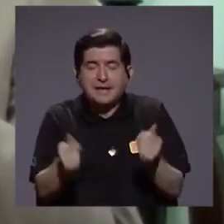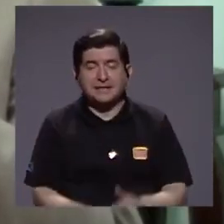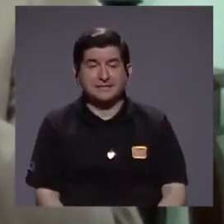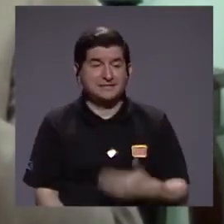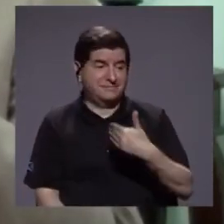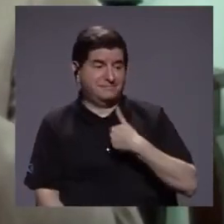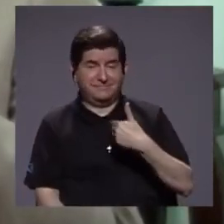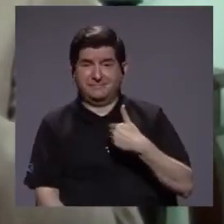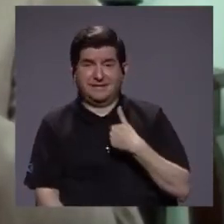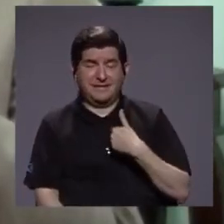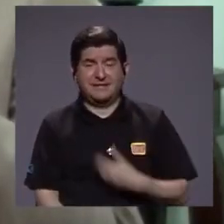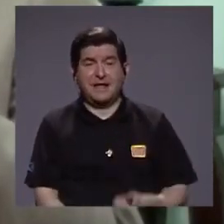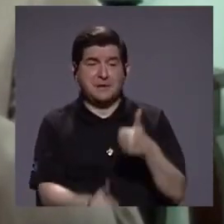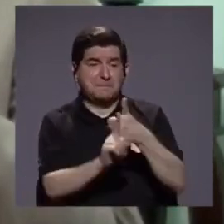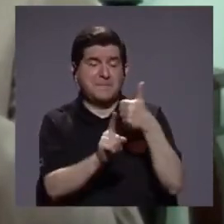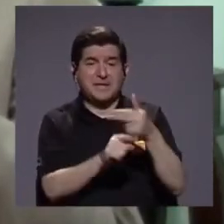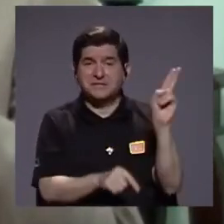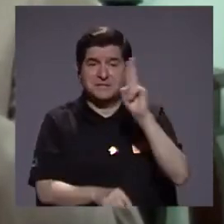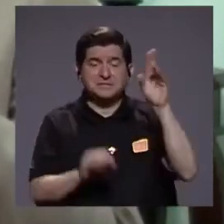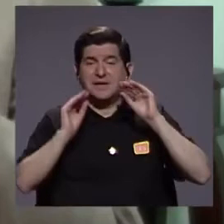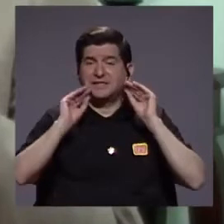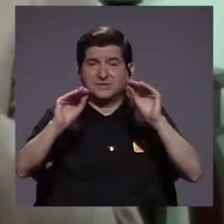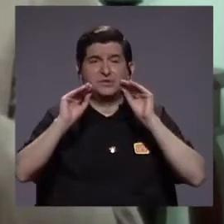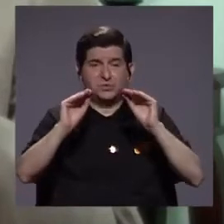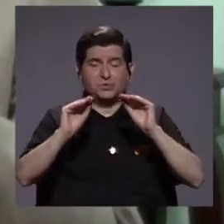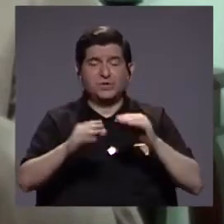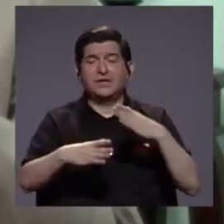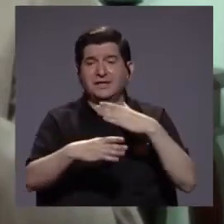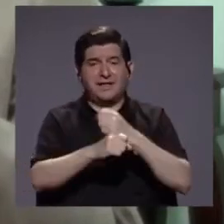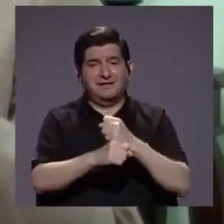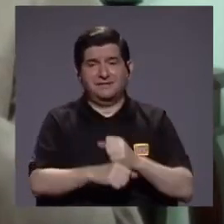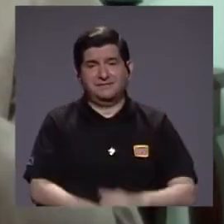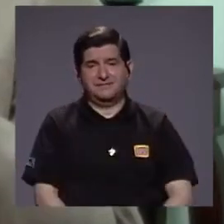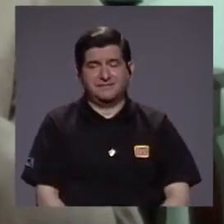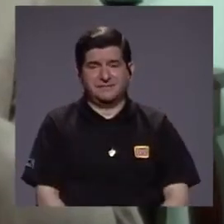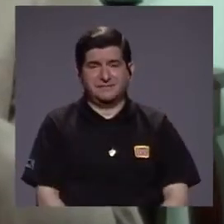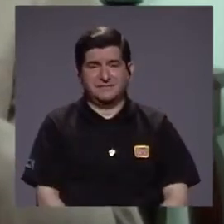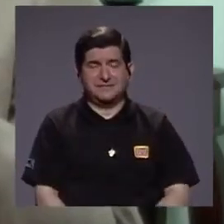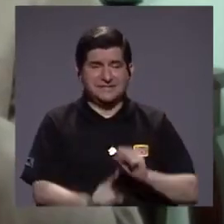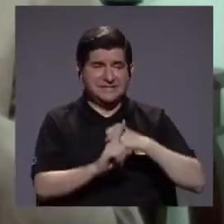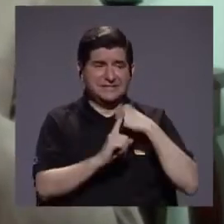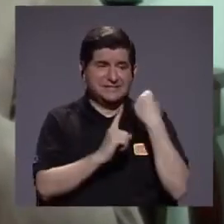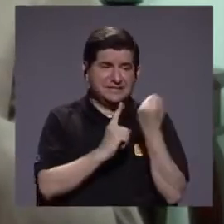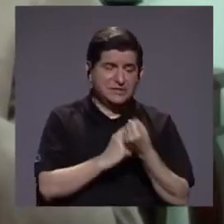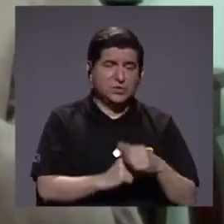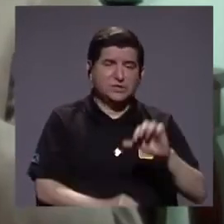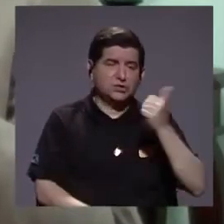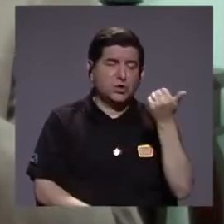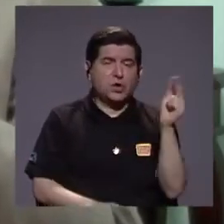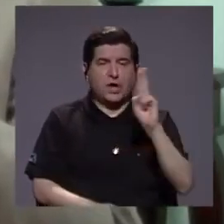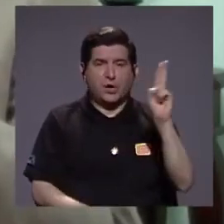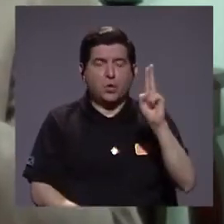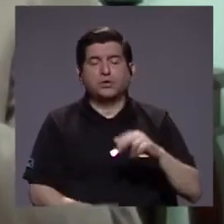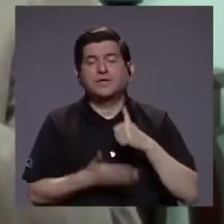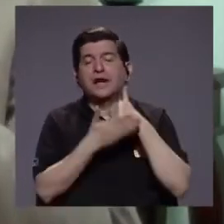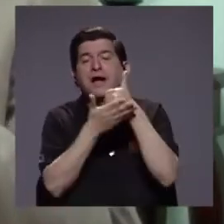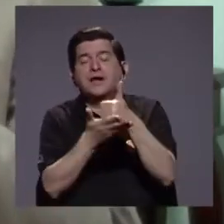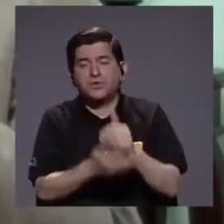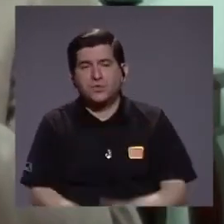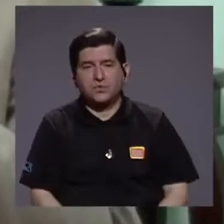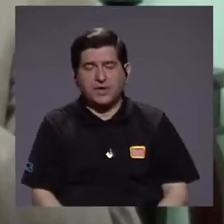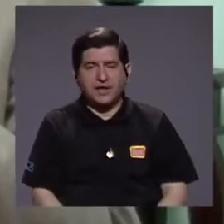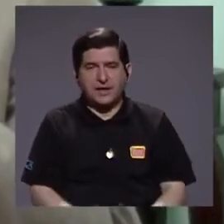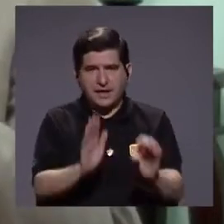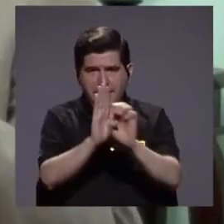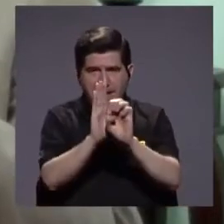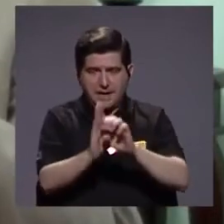competen a las mismas unidades académicas, ¿verdad? Entonces, las otras unidades lo que hacemos es colaborar. Por ejemplo, pongo mi